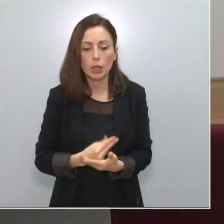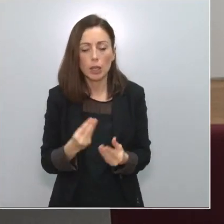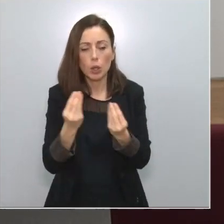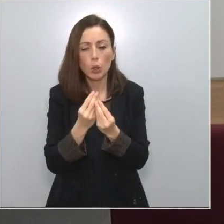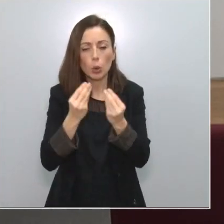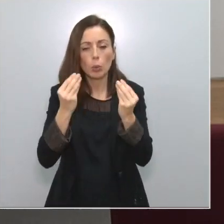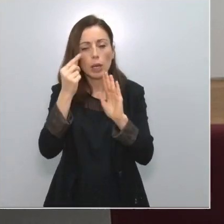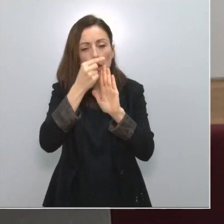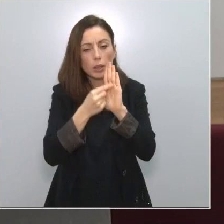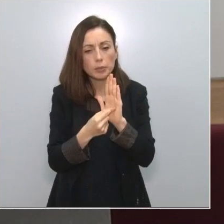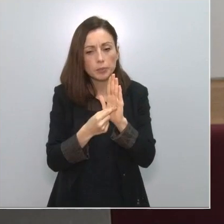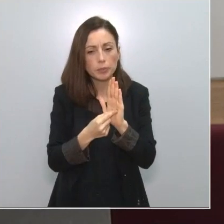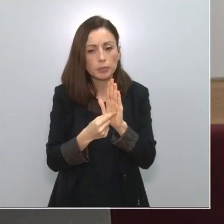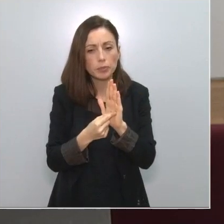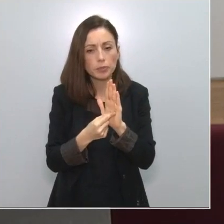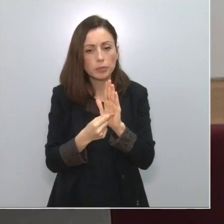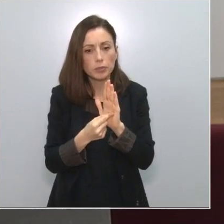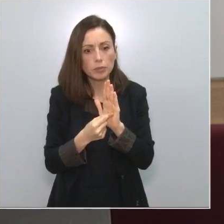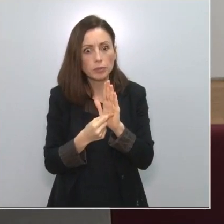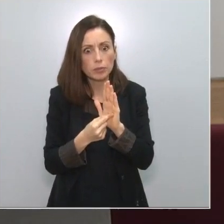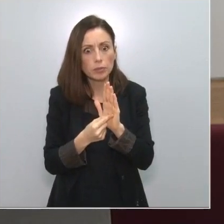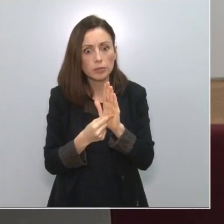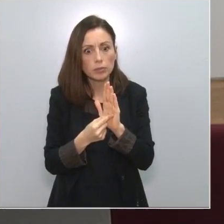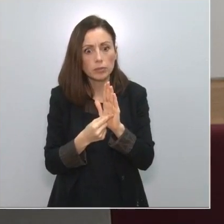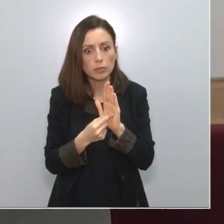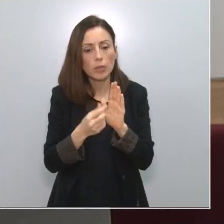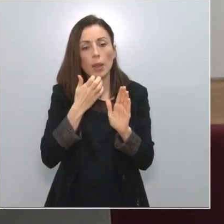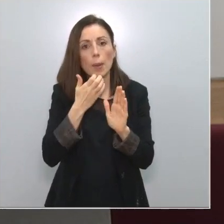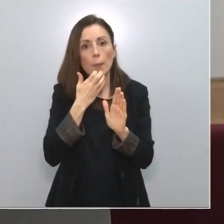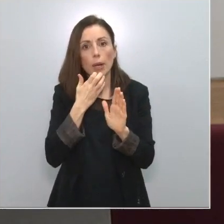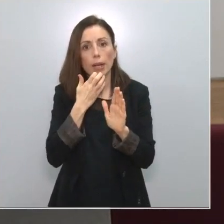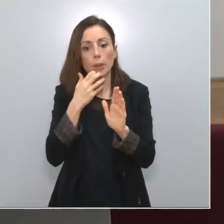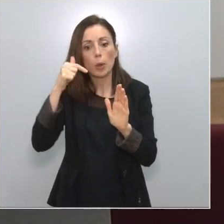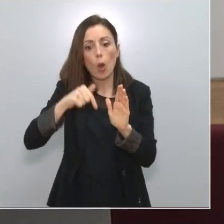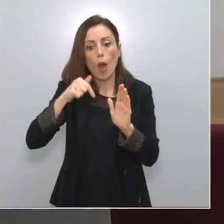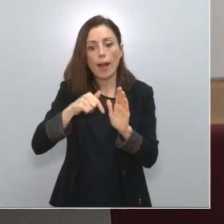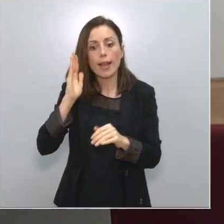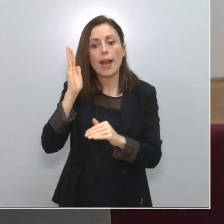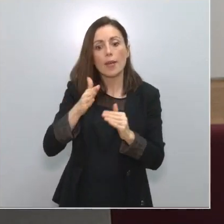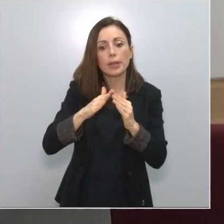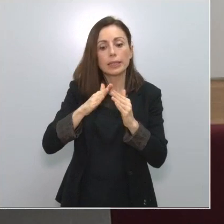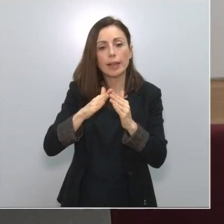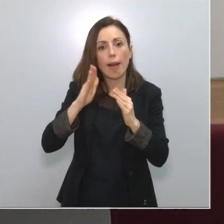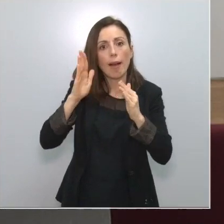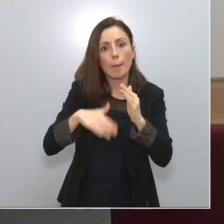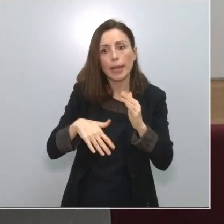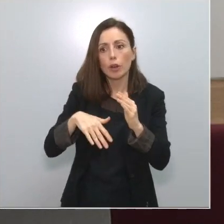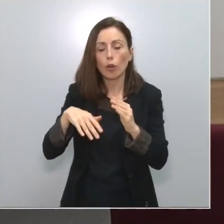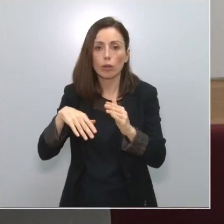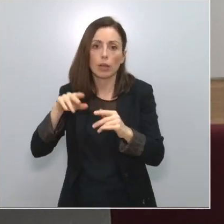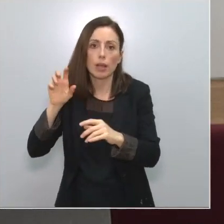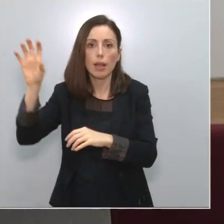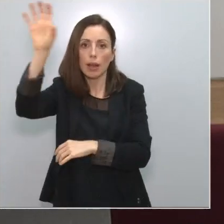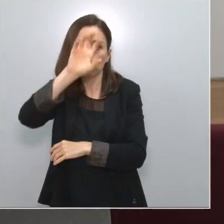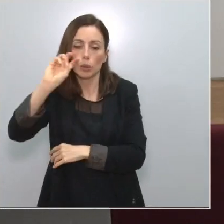cifras, está en mejor situación respecto a la enfermedad que otras autonomías. ¿Qué le parecería este desescalamiento